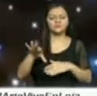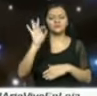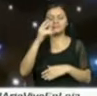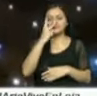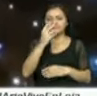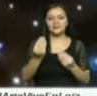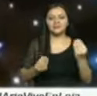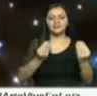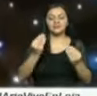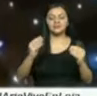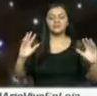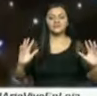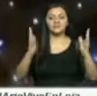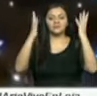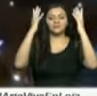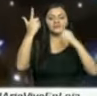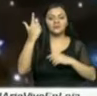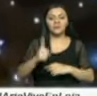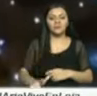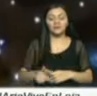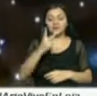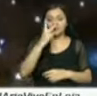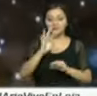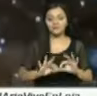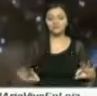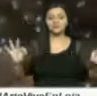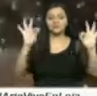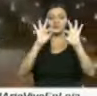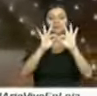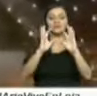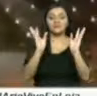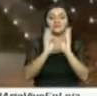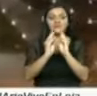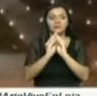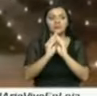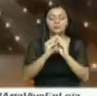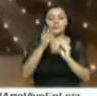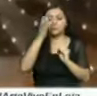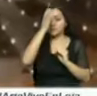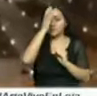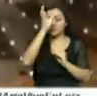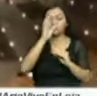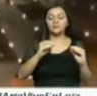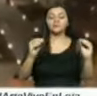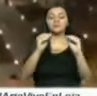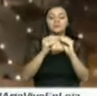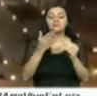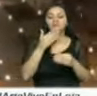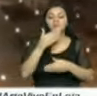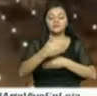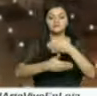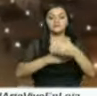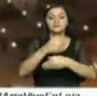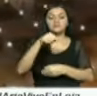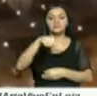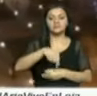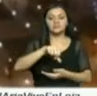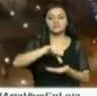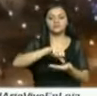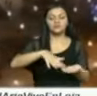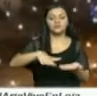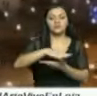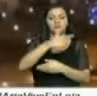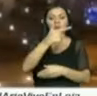ocurriendo. El Festival de Loja será sin dudas un acontecimiento cultural que se llevará a cabo en la ciudad de Loja